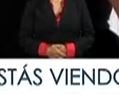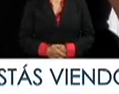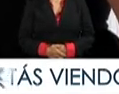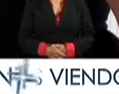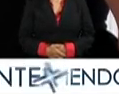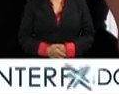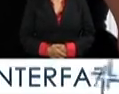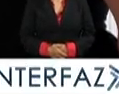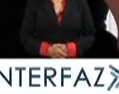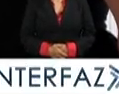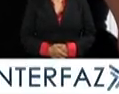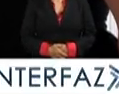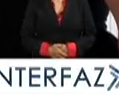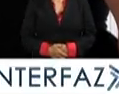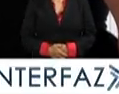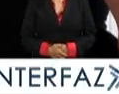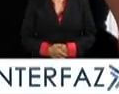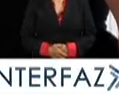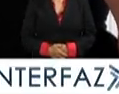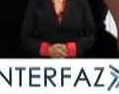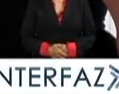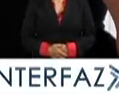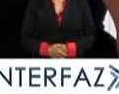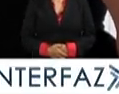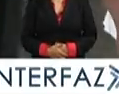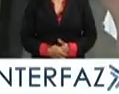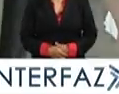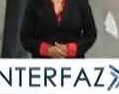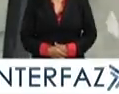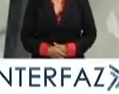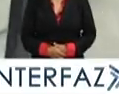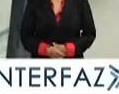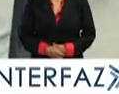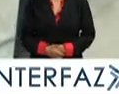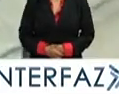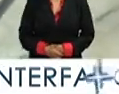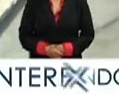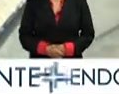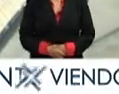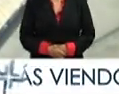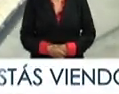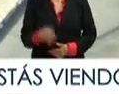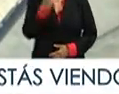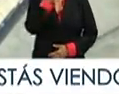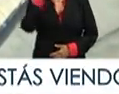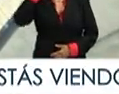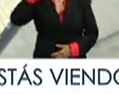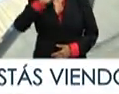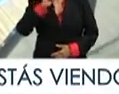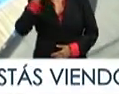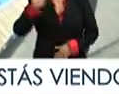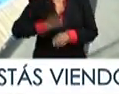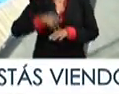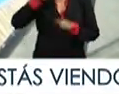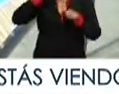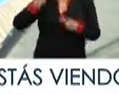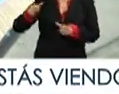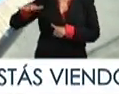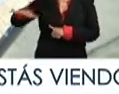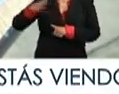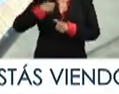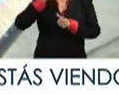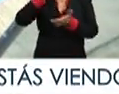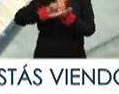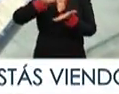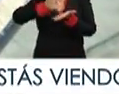aprender y poder enseñar a los niños, niños sordos de preferencia, con